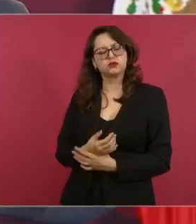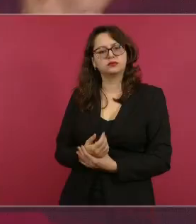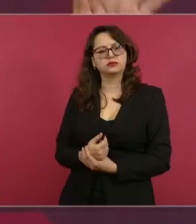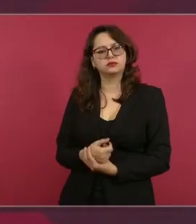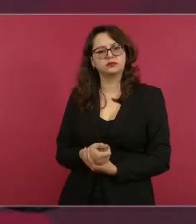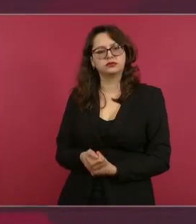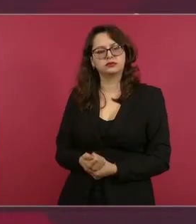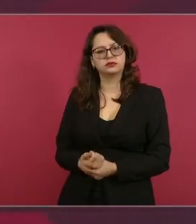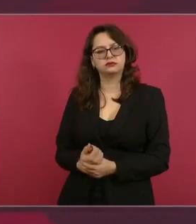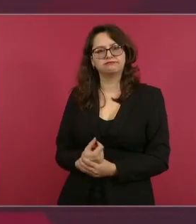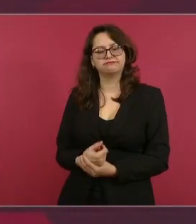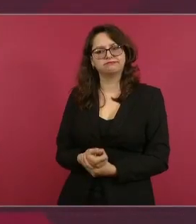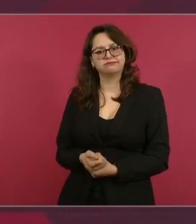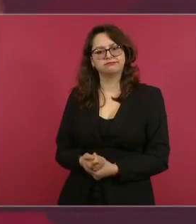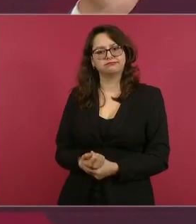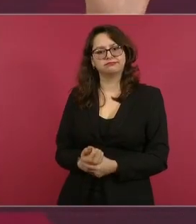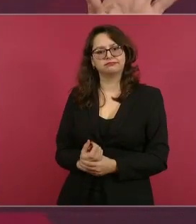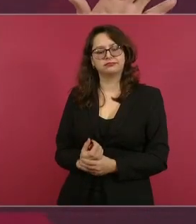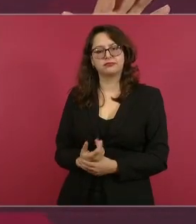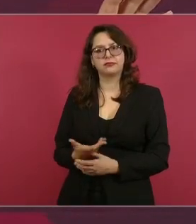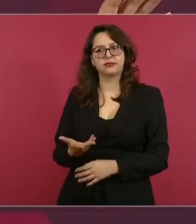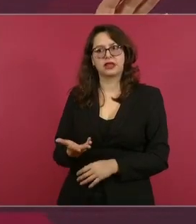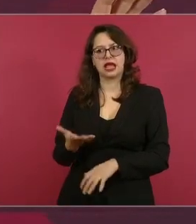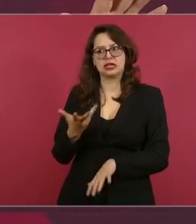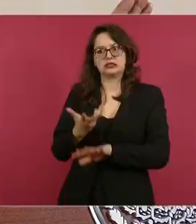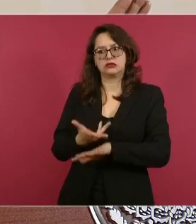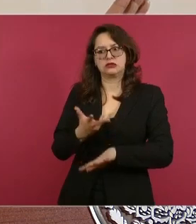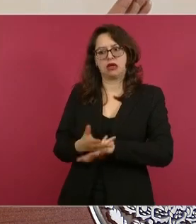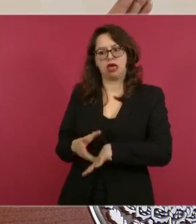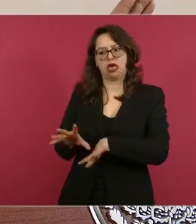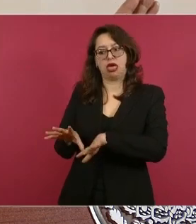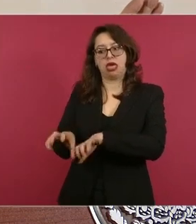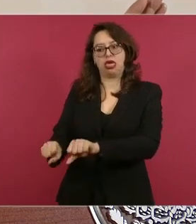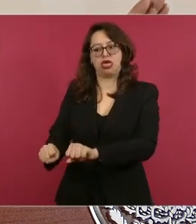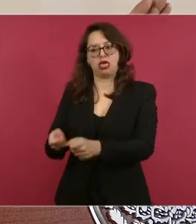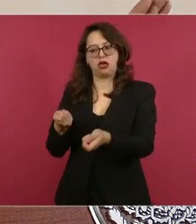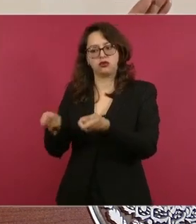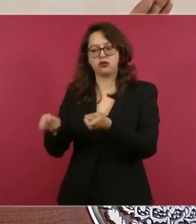Nunca debieron los estadounidenses